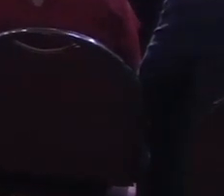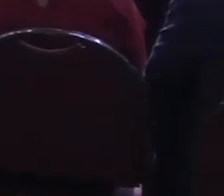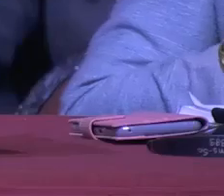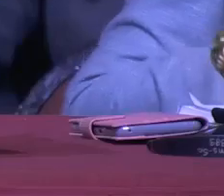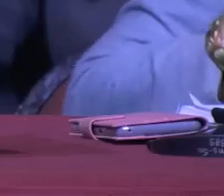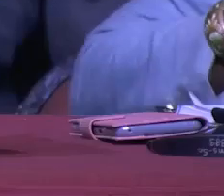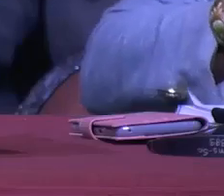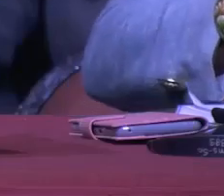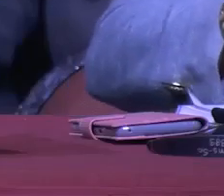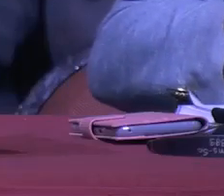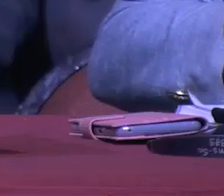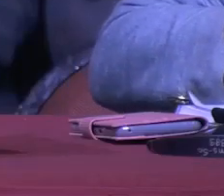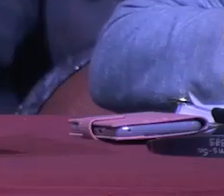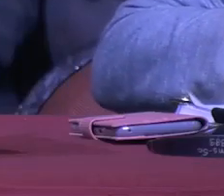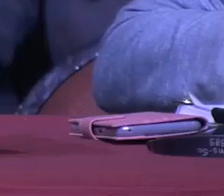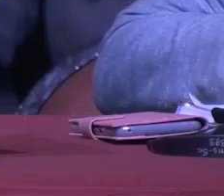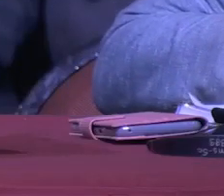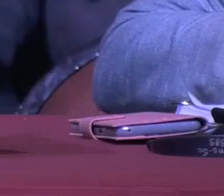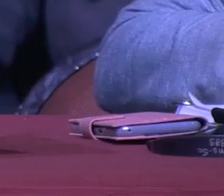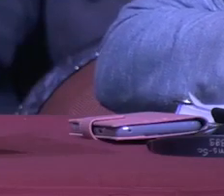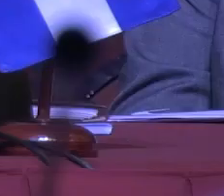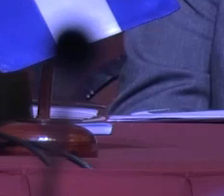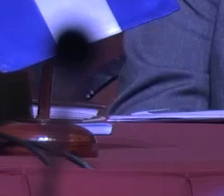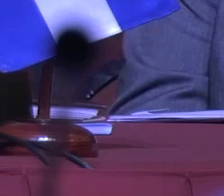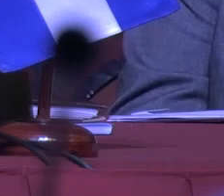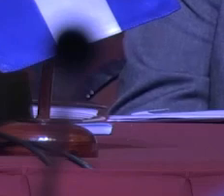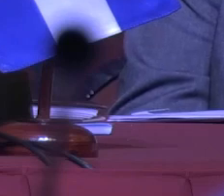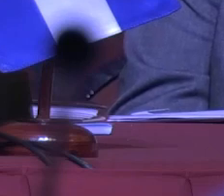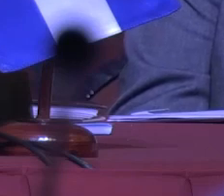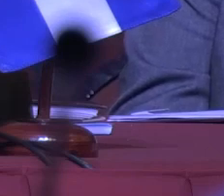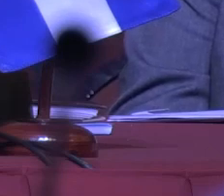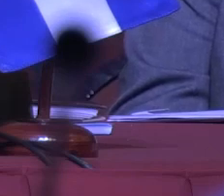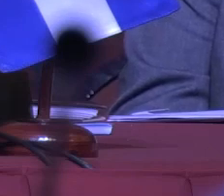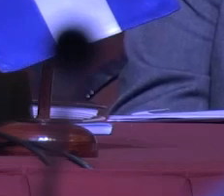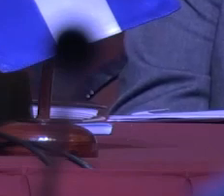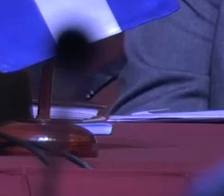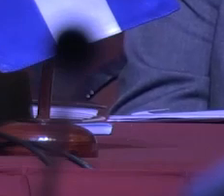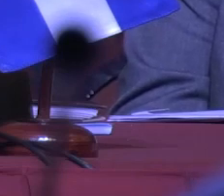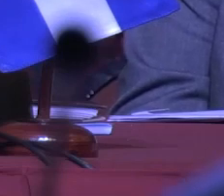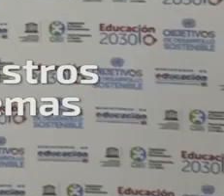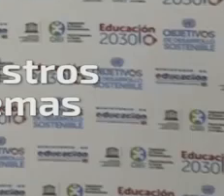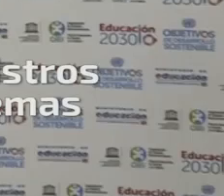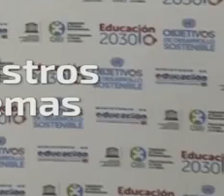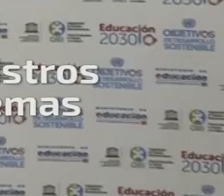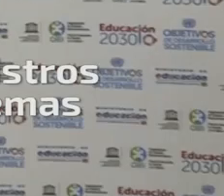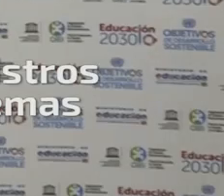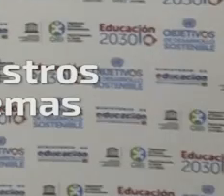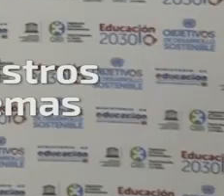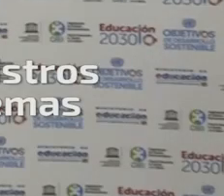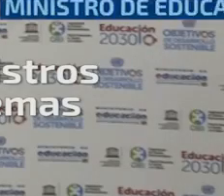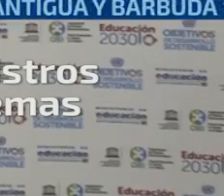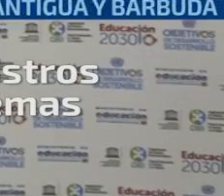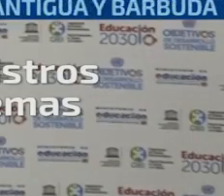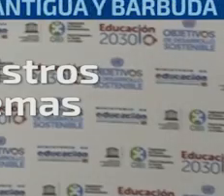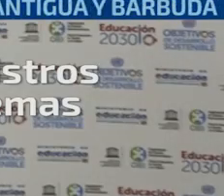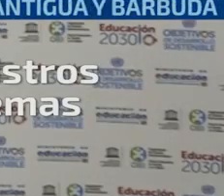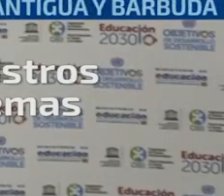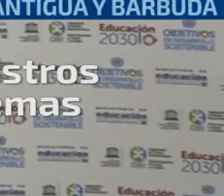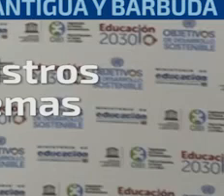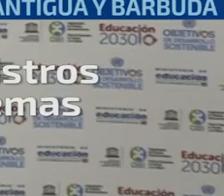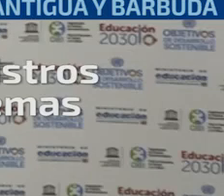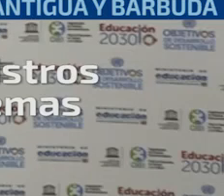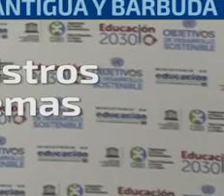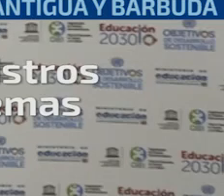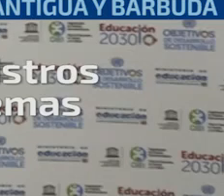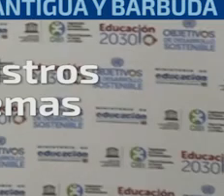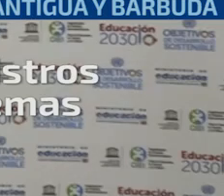organizaciones regionales e internacionales de carácter multilateral y la sociedad civil. What we're realizing from this meeting,